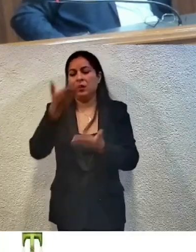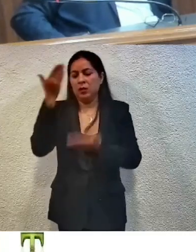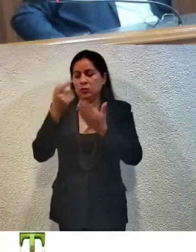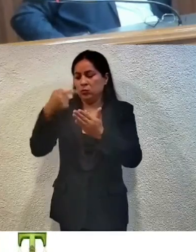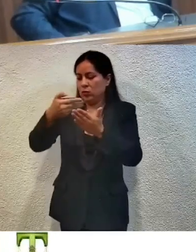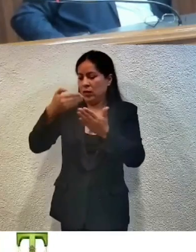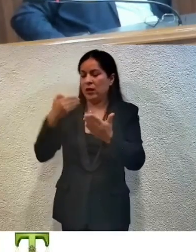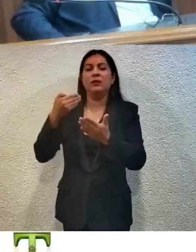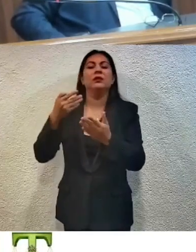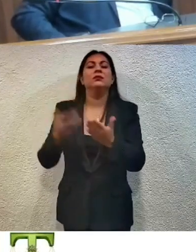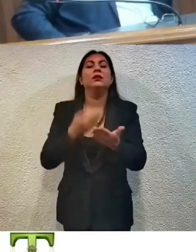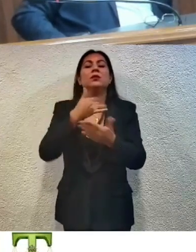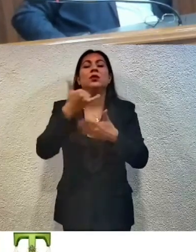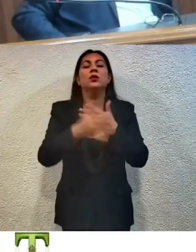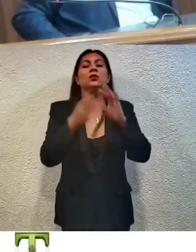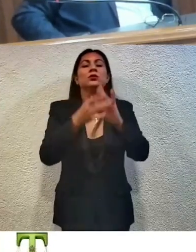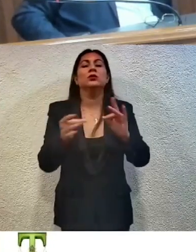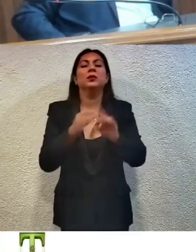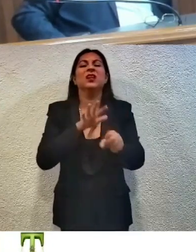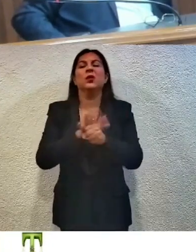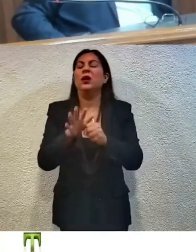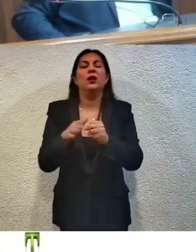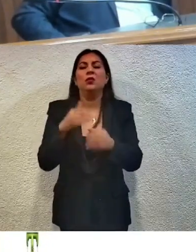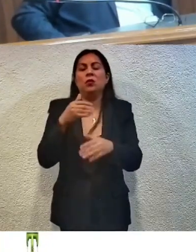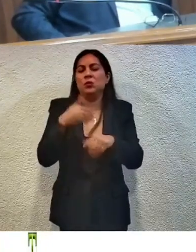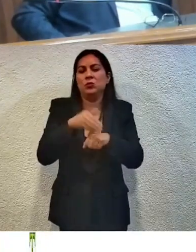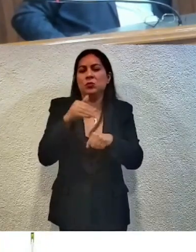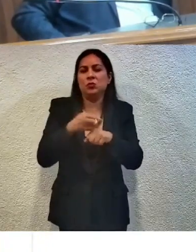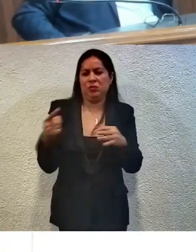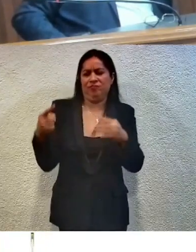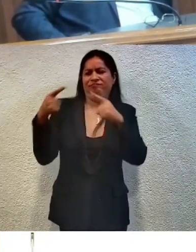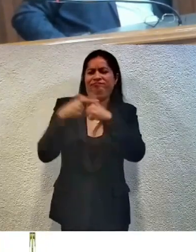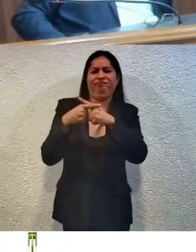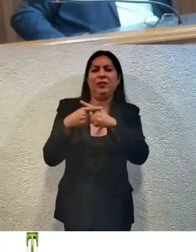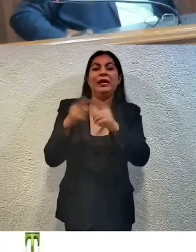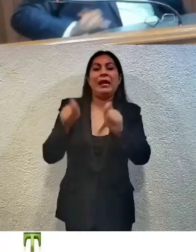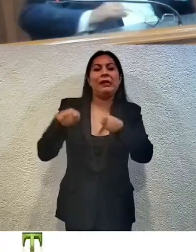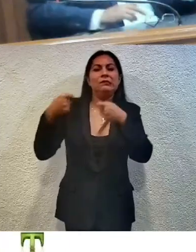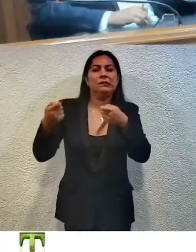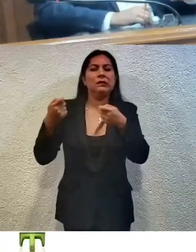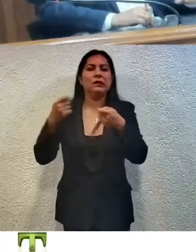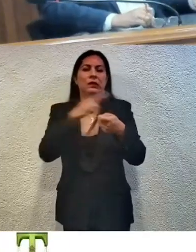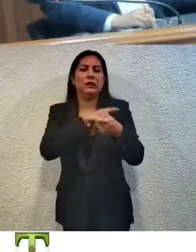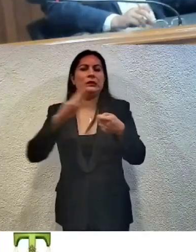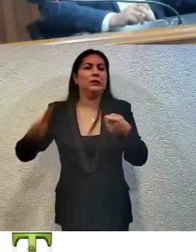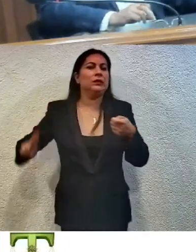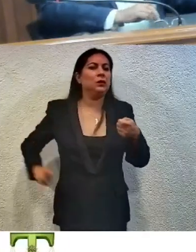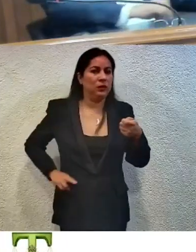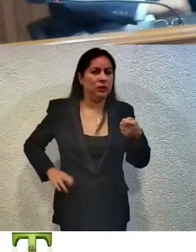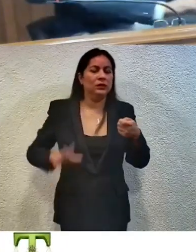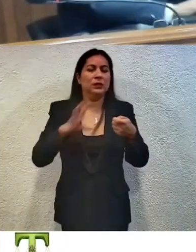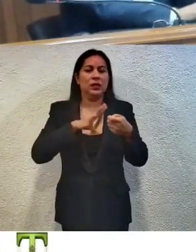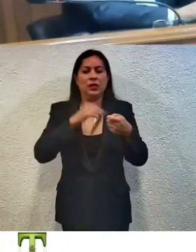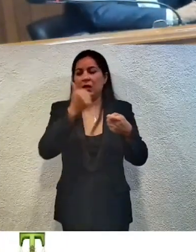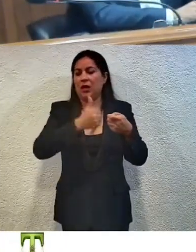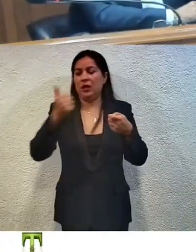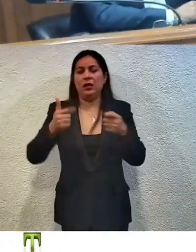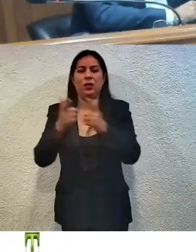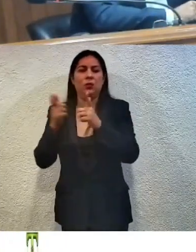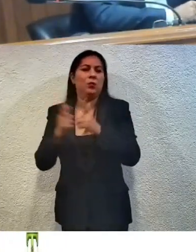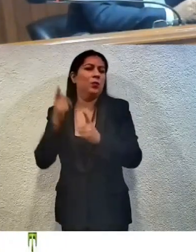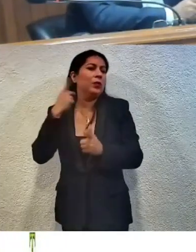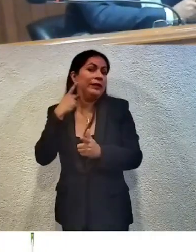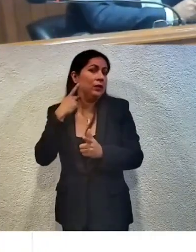el proyecto se precisa que no es un punto controvertido la distribución de las regidurías que le corresponde a cada partido